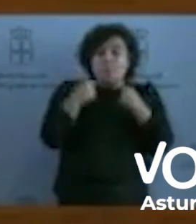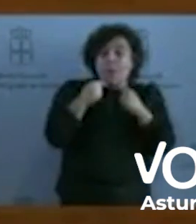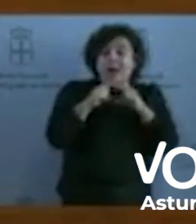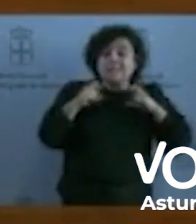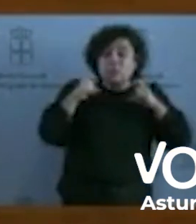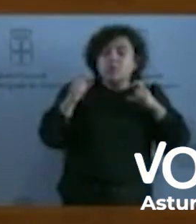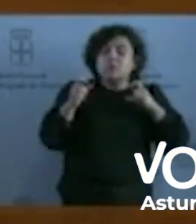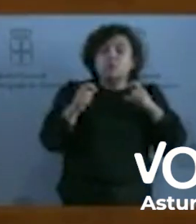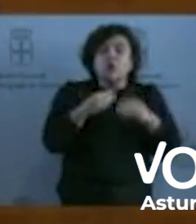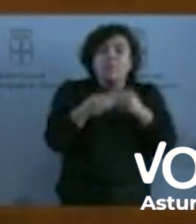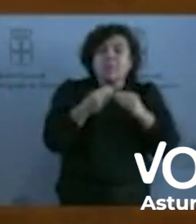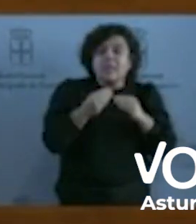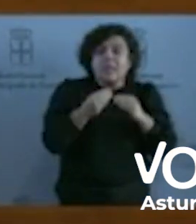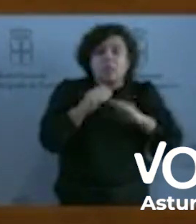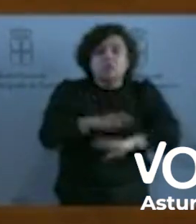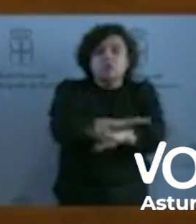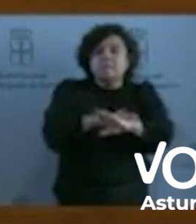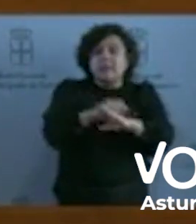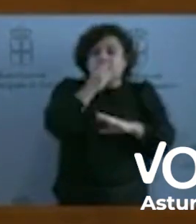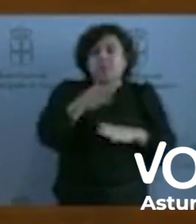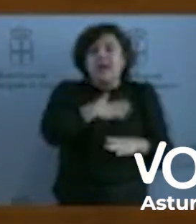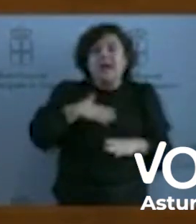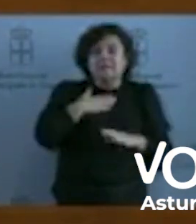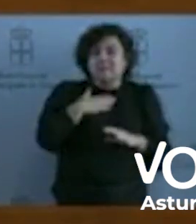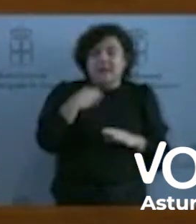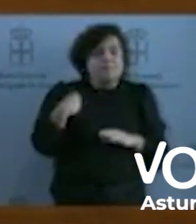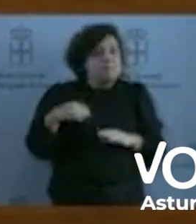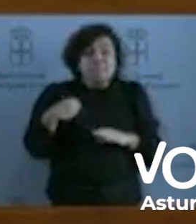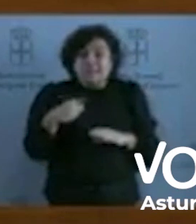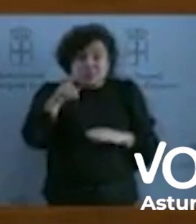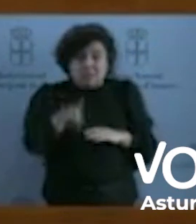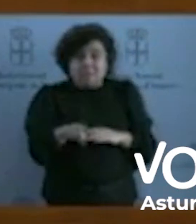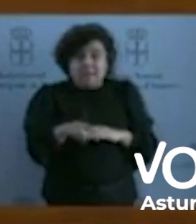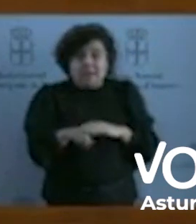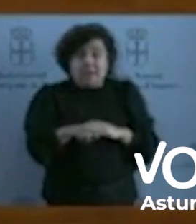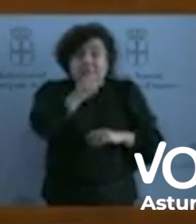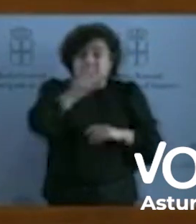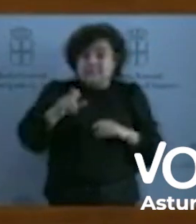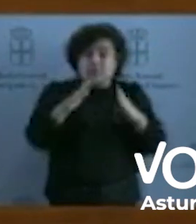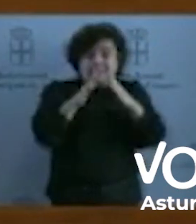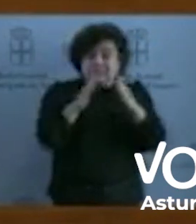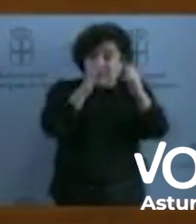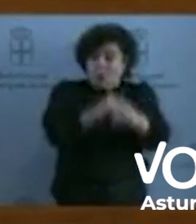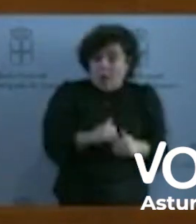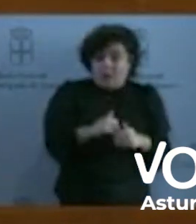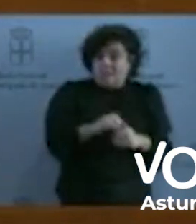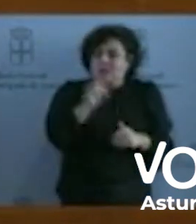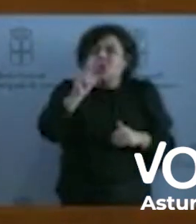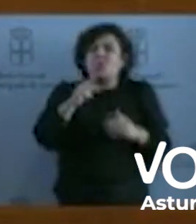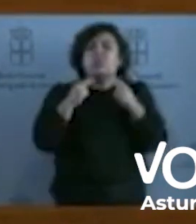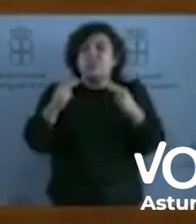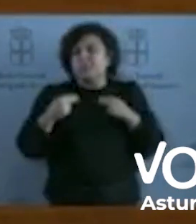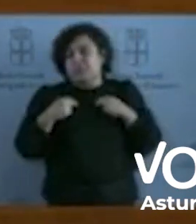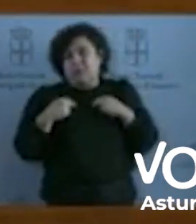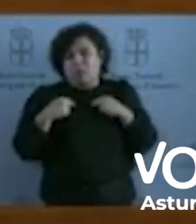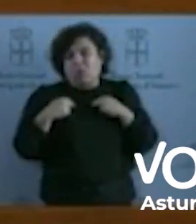vulnerables, los sin techo, fue creación de algún diputado de izquierdas. Hace casi 2000 años Jesucristo salvó a María Magdalena, lo dice